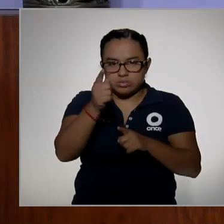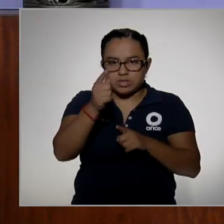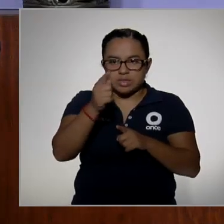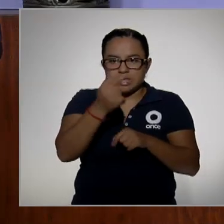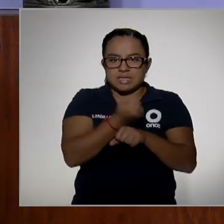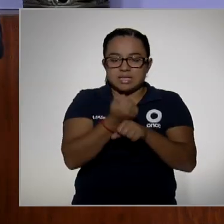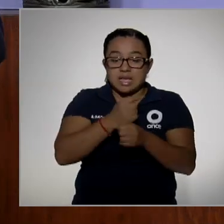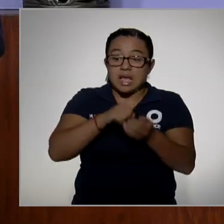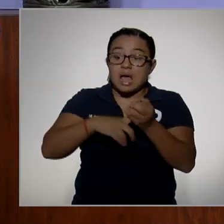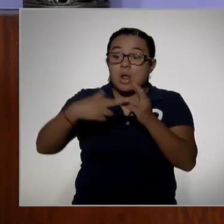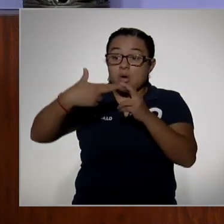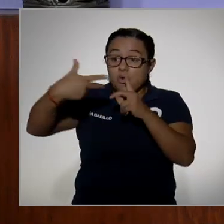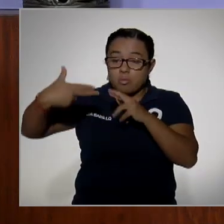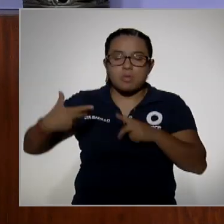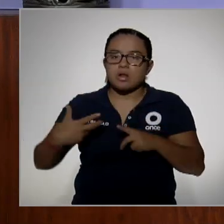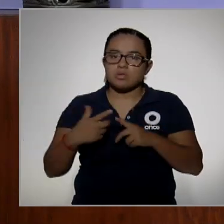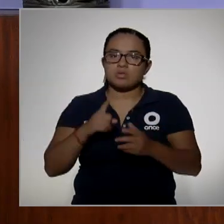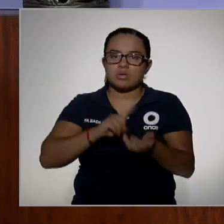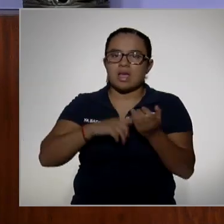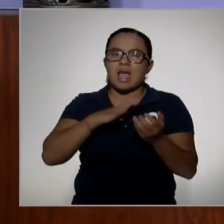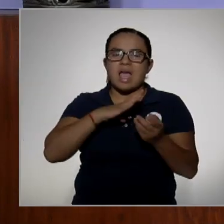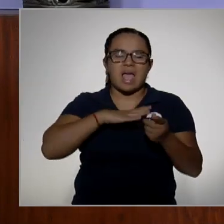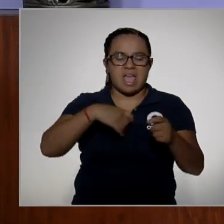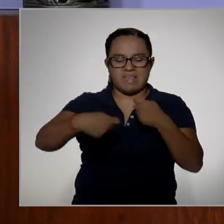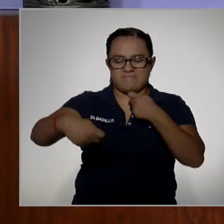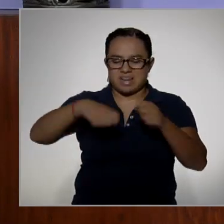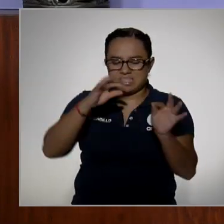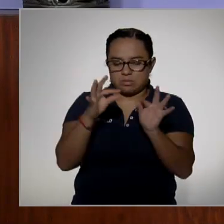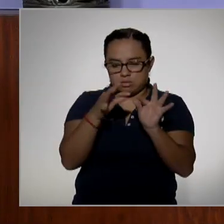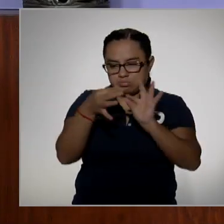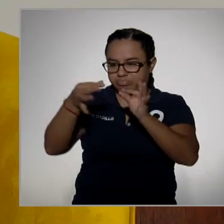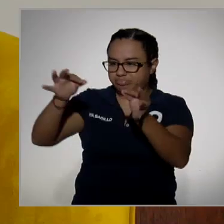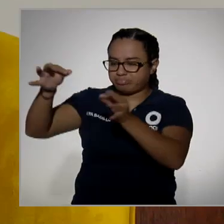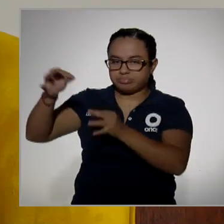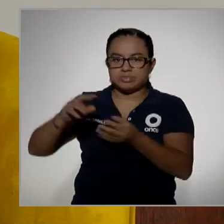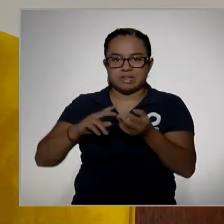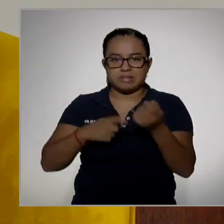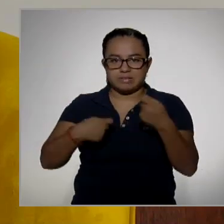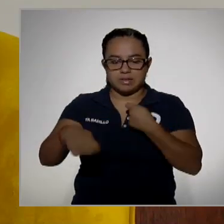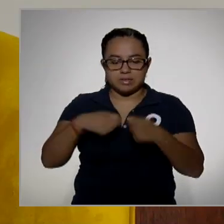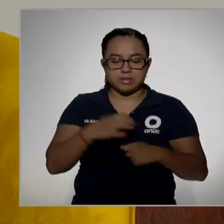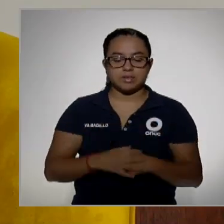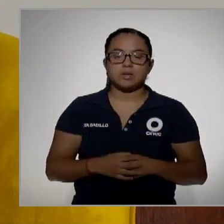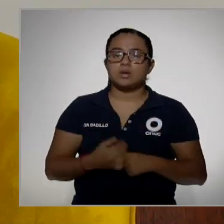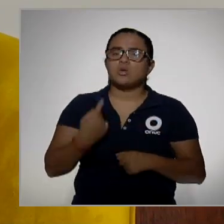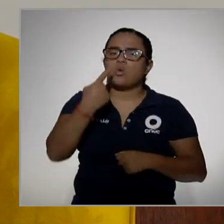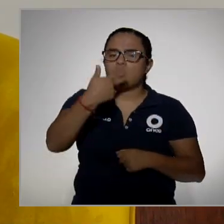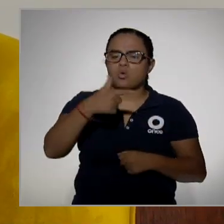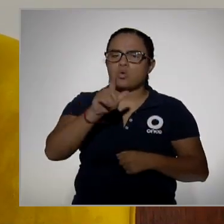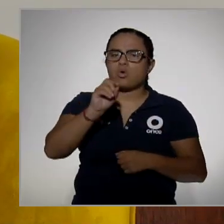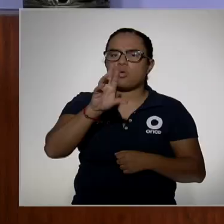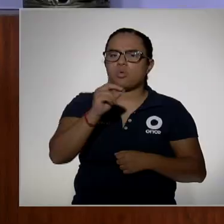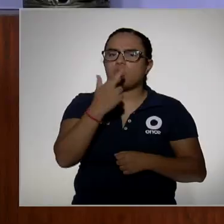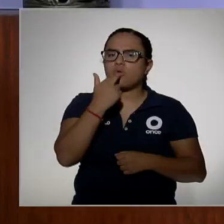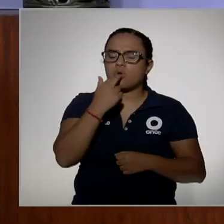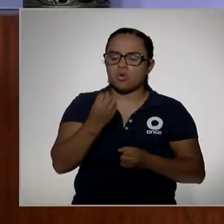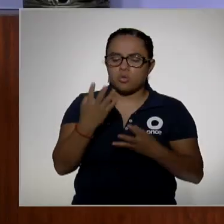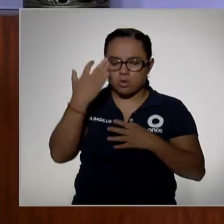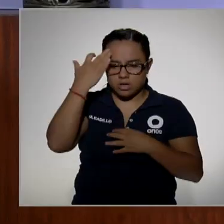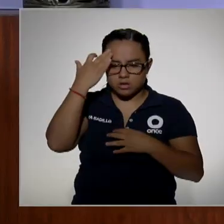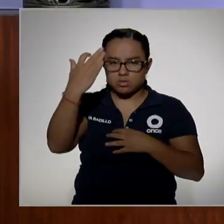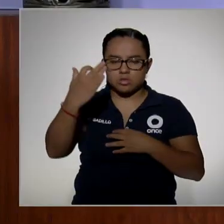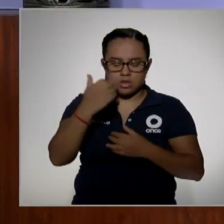destruirse son bastante elásticos por decirlo de alguna manera perfecto cuánto dura en el cuerpo un glóbulo rojo en promedio